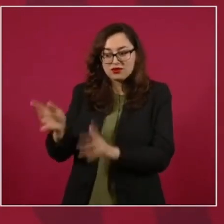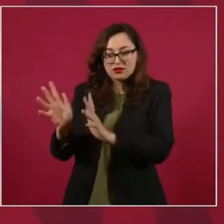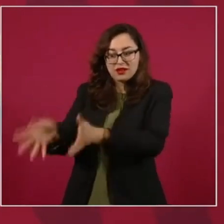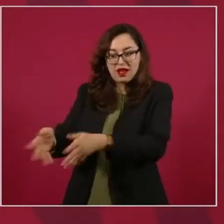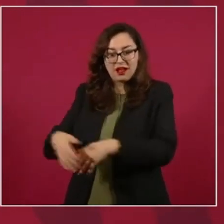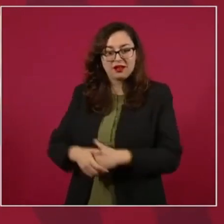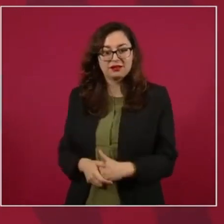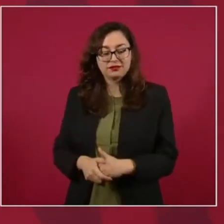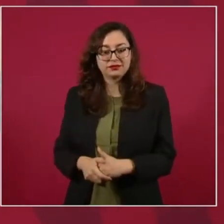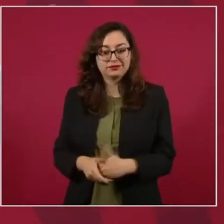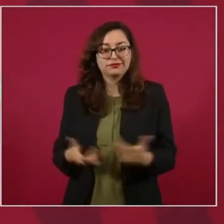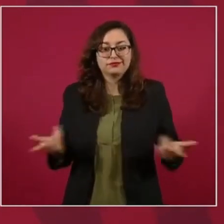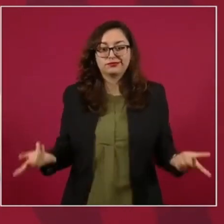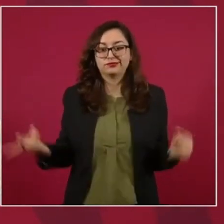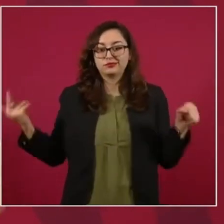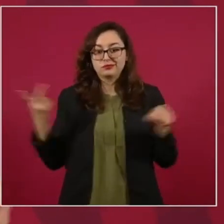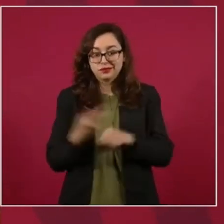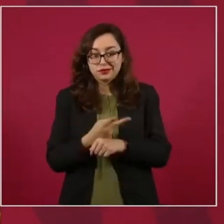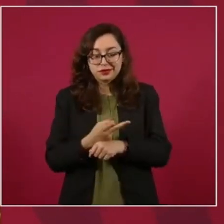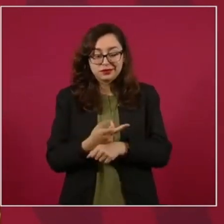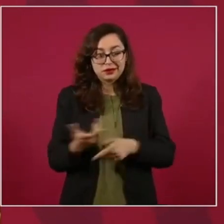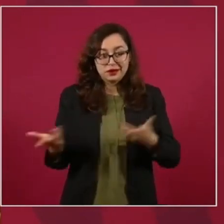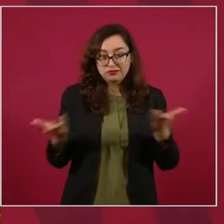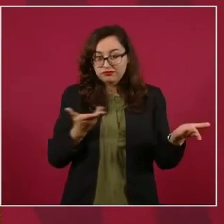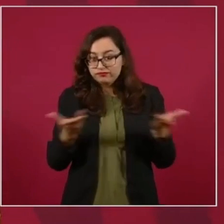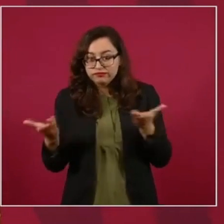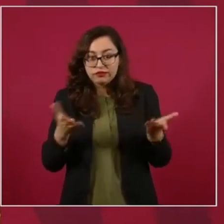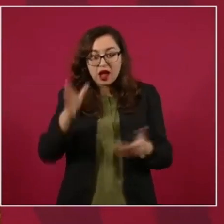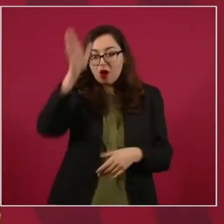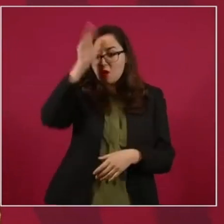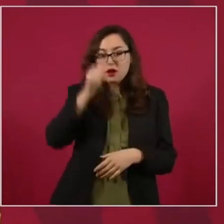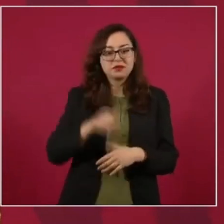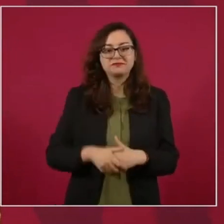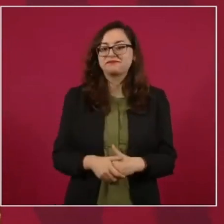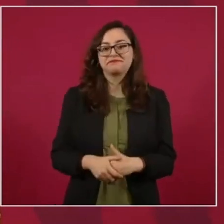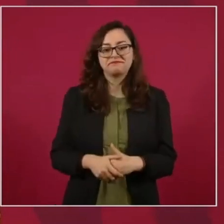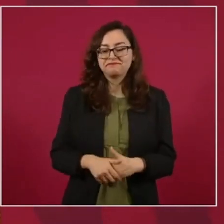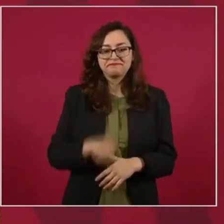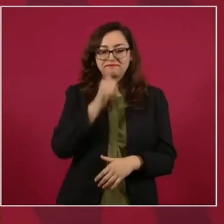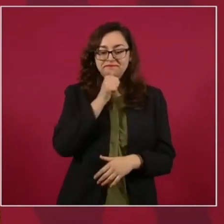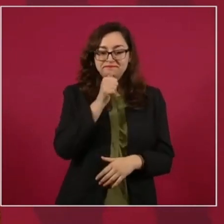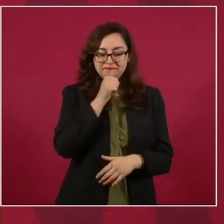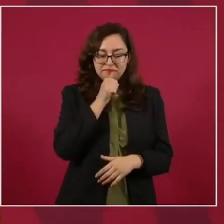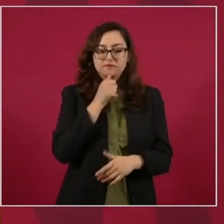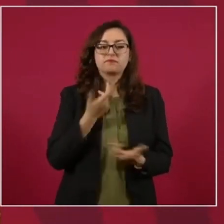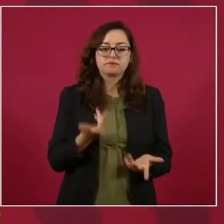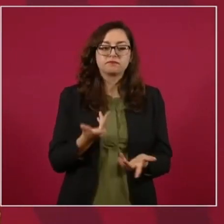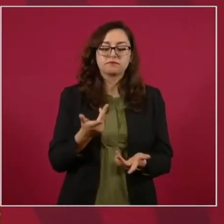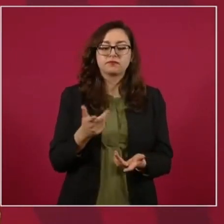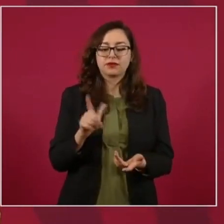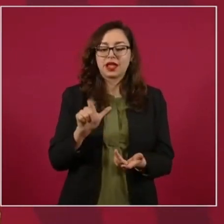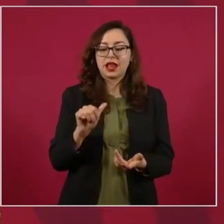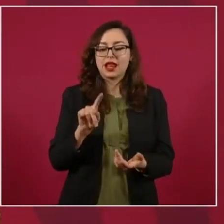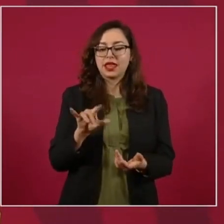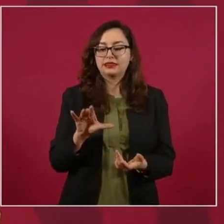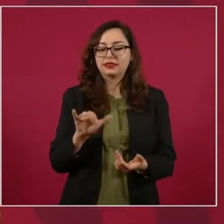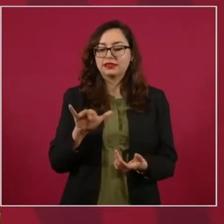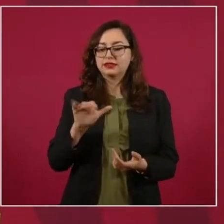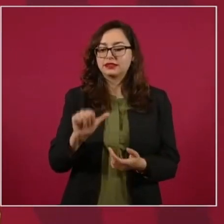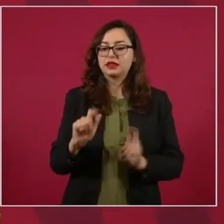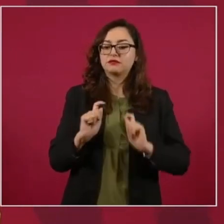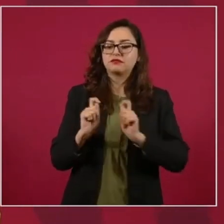porque no hay un acuerdo entre las partes. Entonces le encargué a Leticia